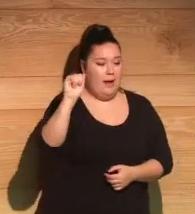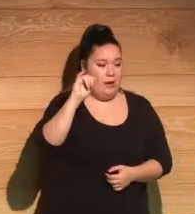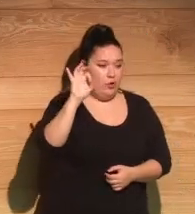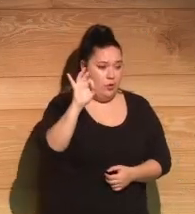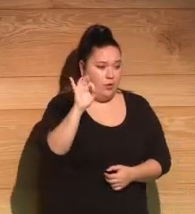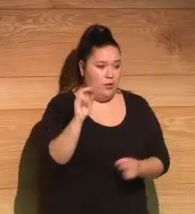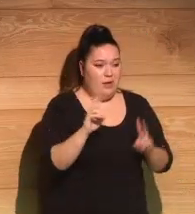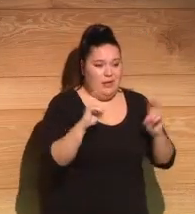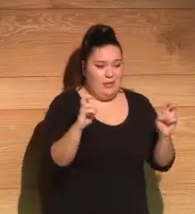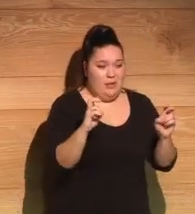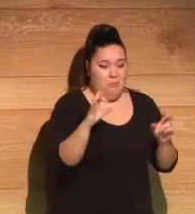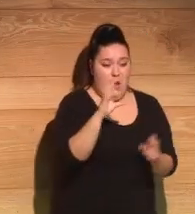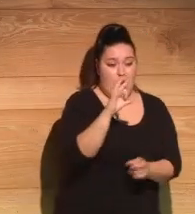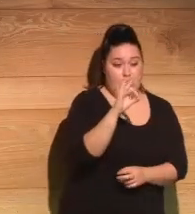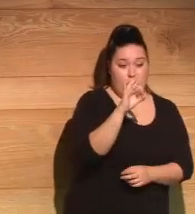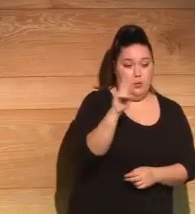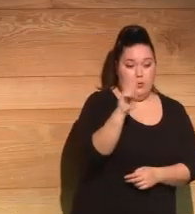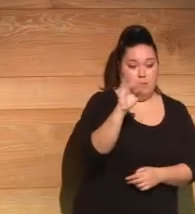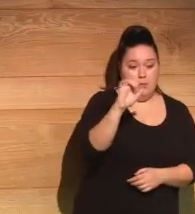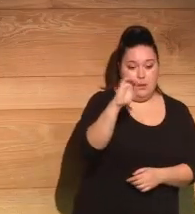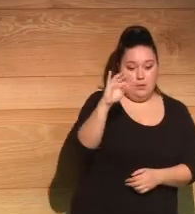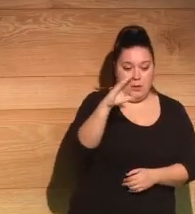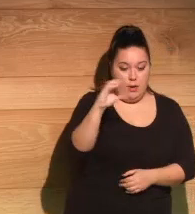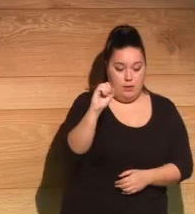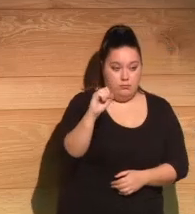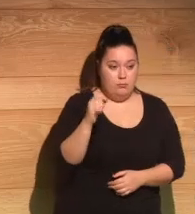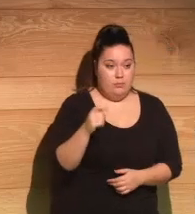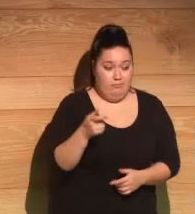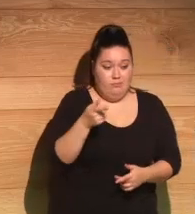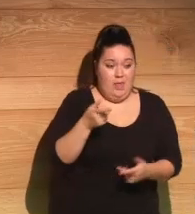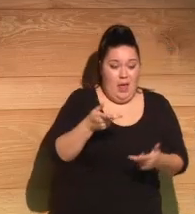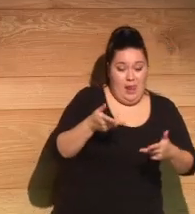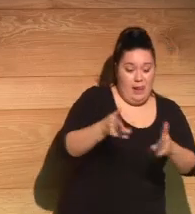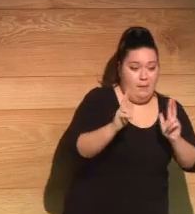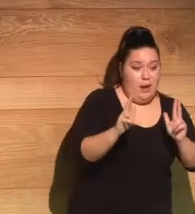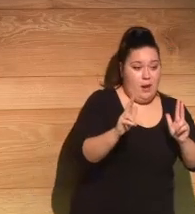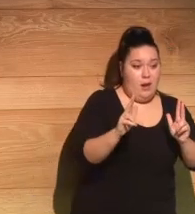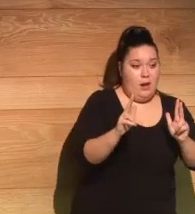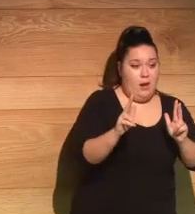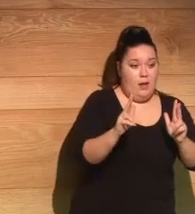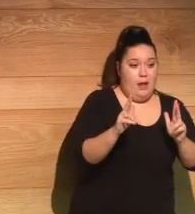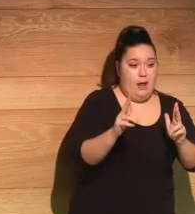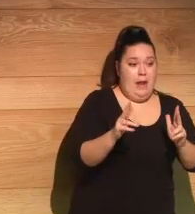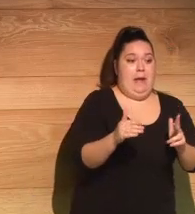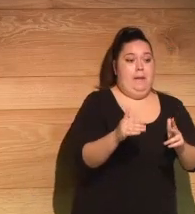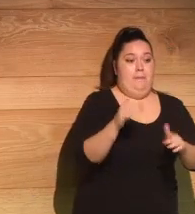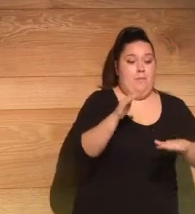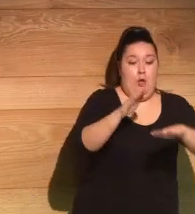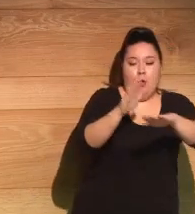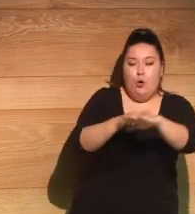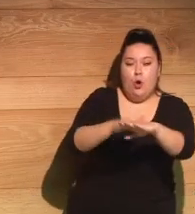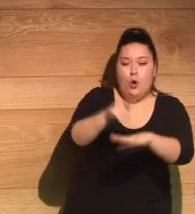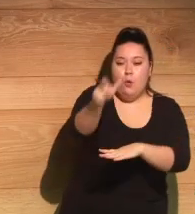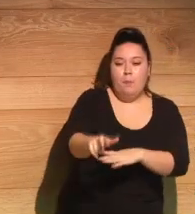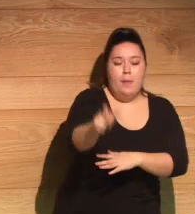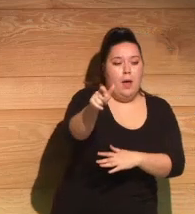¿no? Y era por esto, porque ellos entendían que incluso para un liberal el hecho de que no haya posibilidad de responsabilizar a un tercero